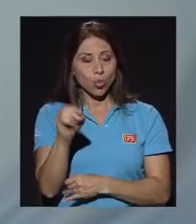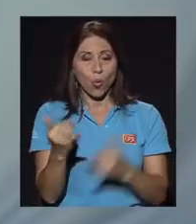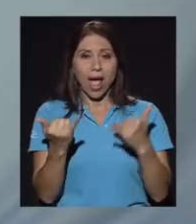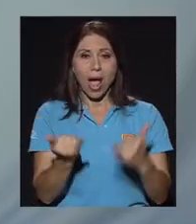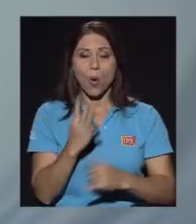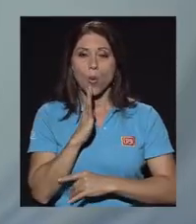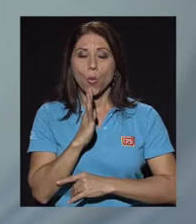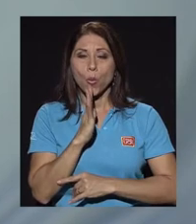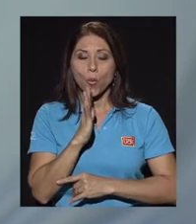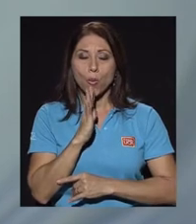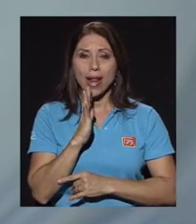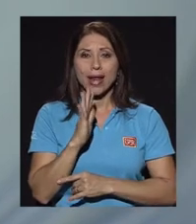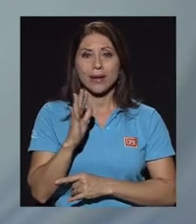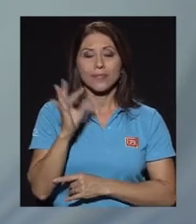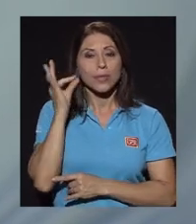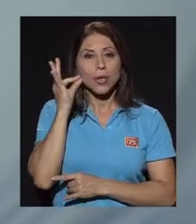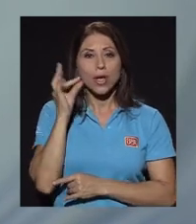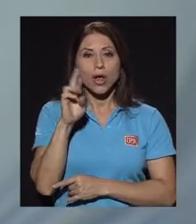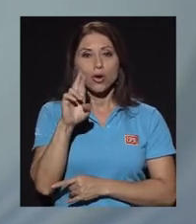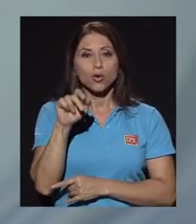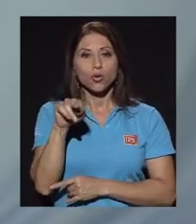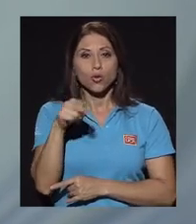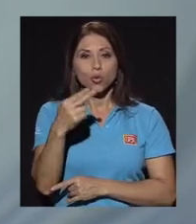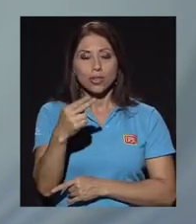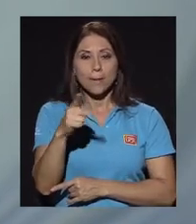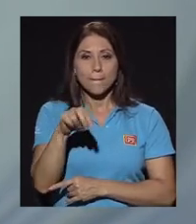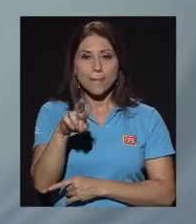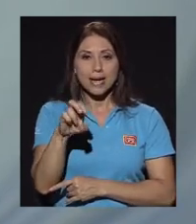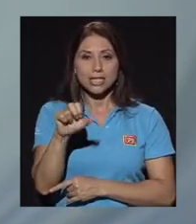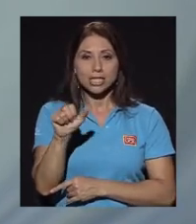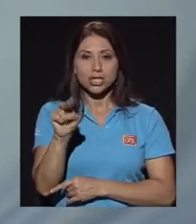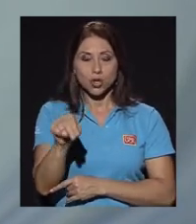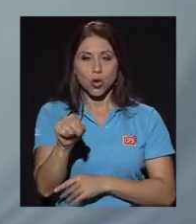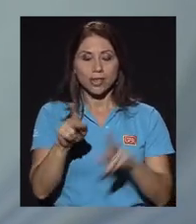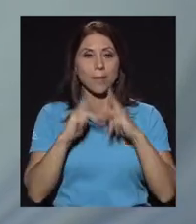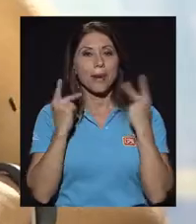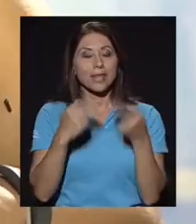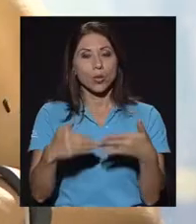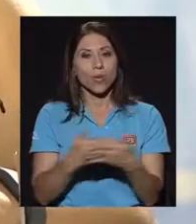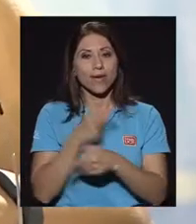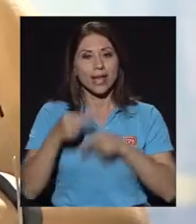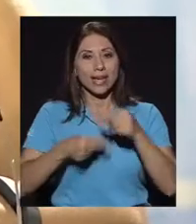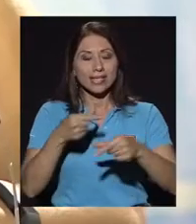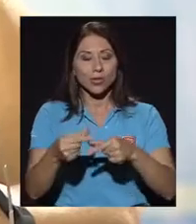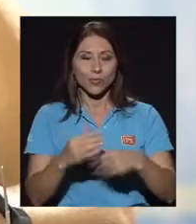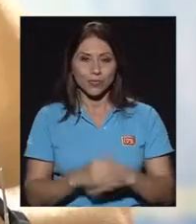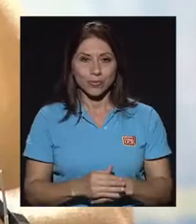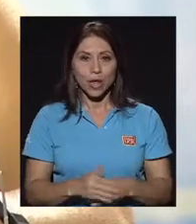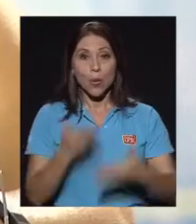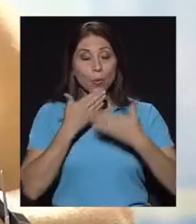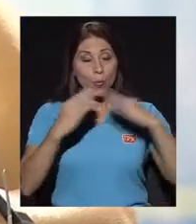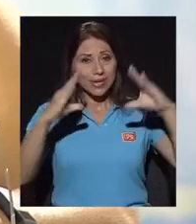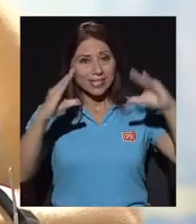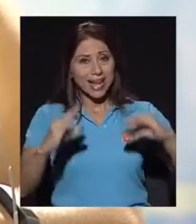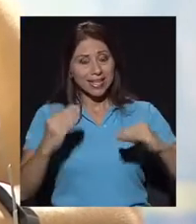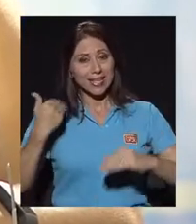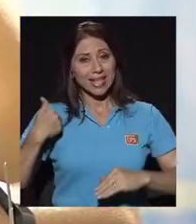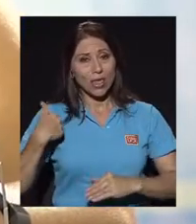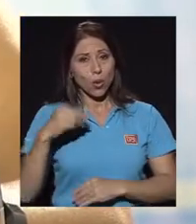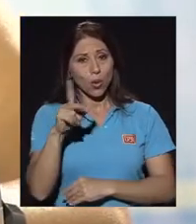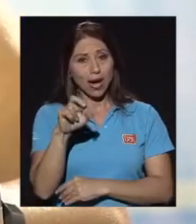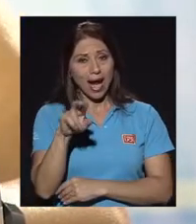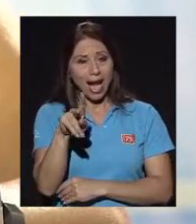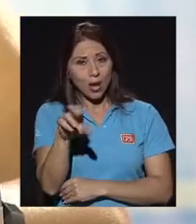Le damos la palabra ahora a doña Ruth Pearson del Partido Nueva Generación. Bueno, muy, muy buenas tardes a